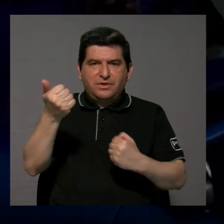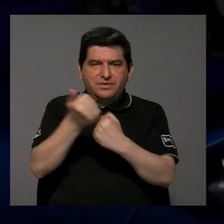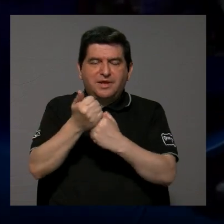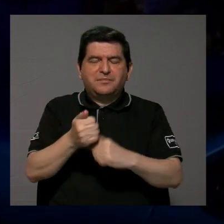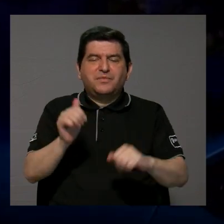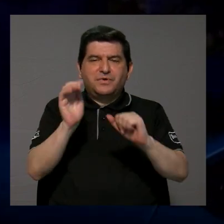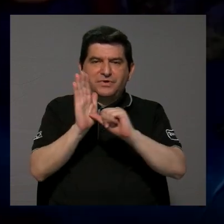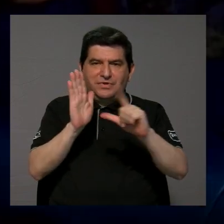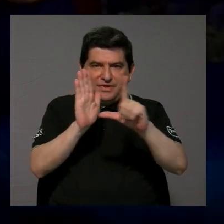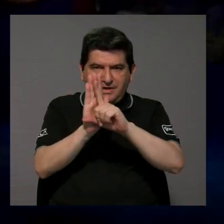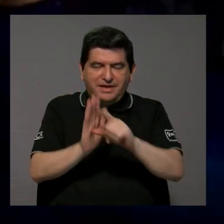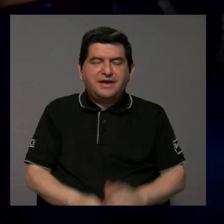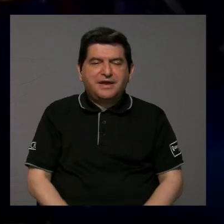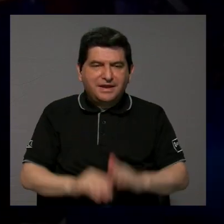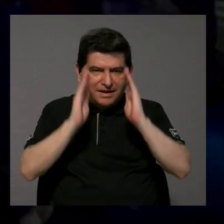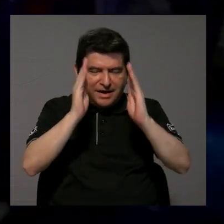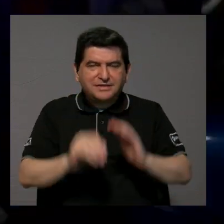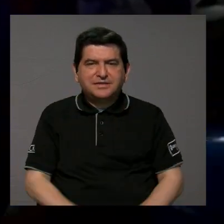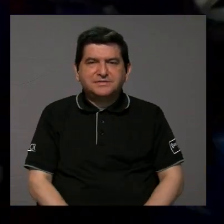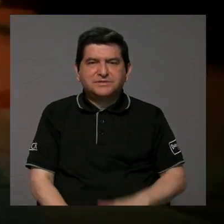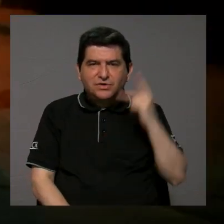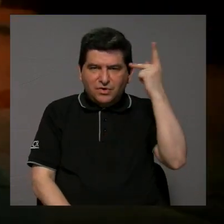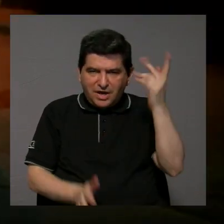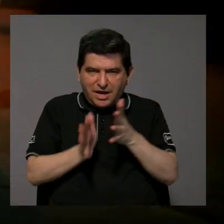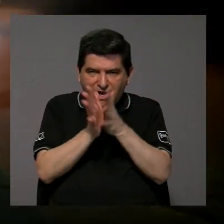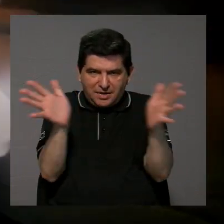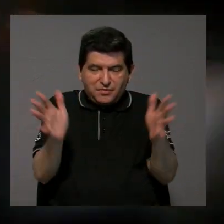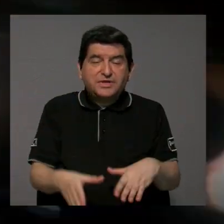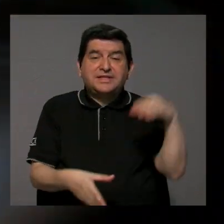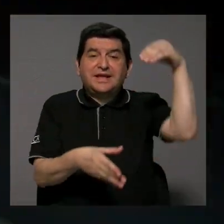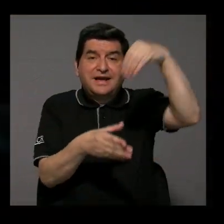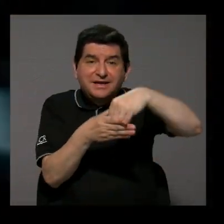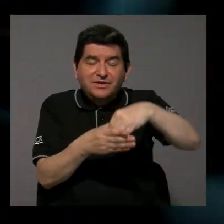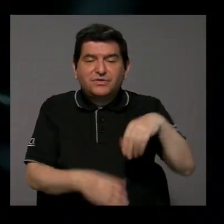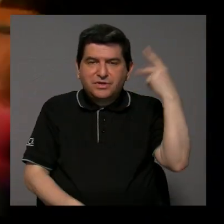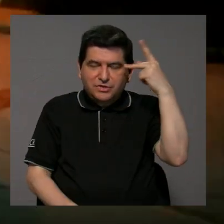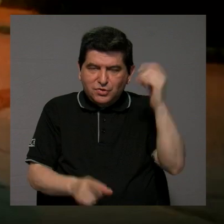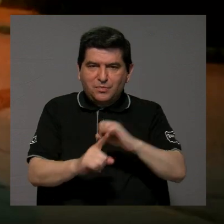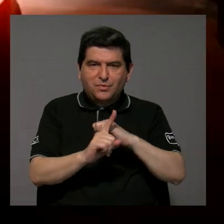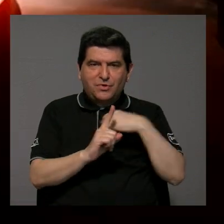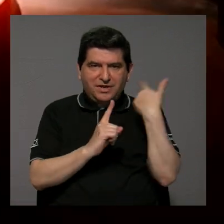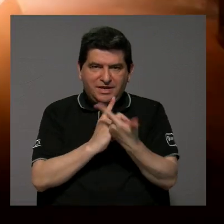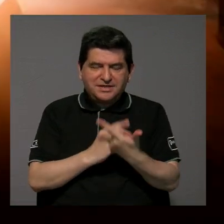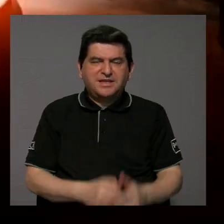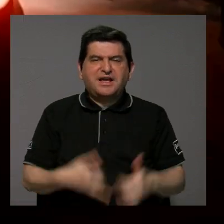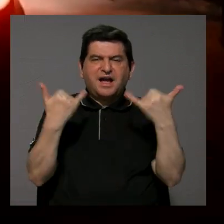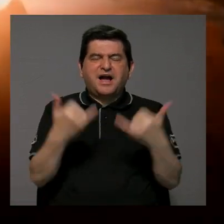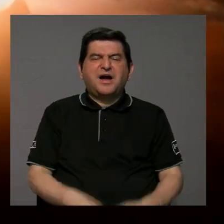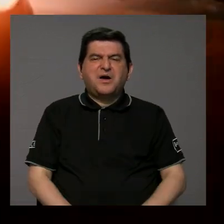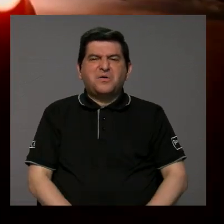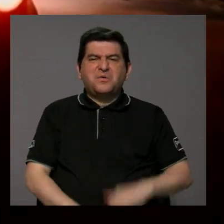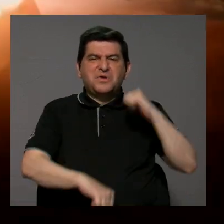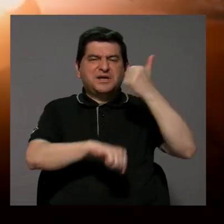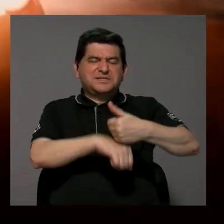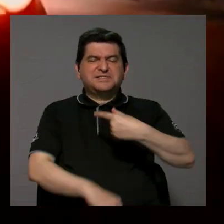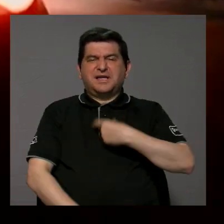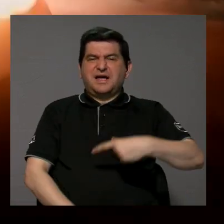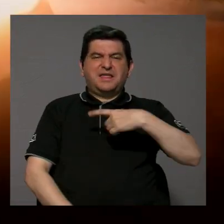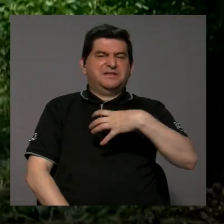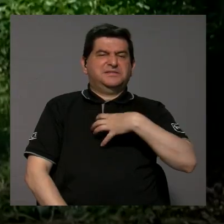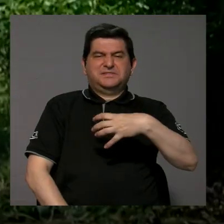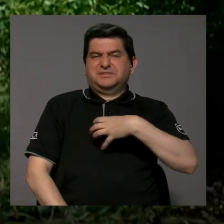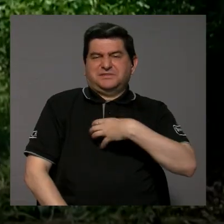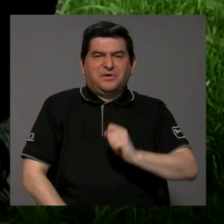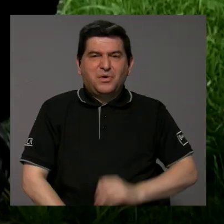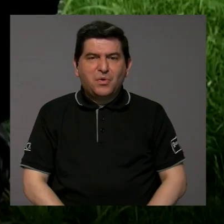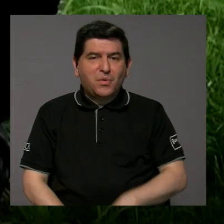para darle seguimiento a la política pública, y la política pública, incluyendo la política social, se vuelve arbitraria, se vuelve caprichosa,